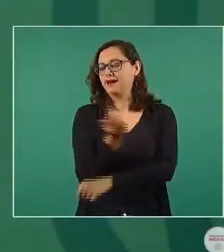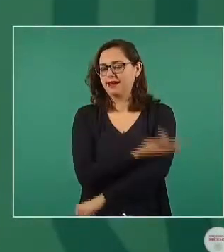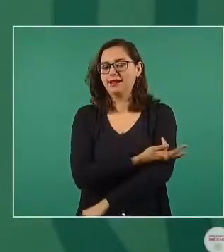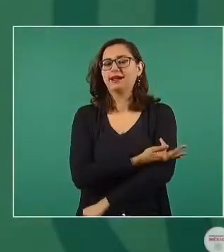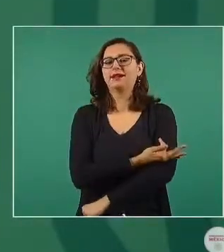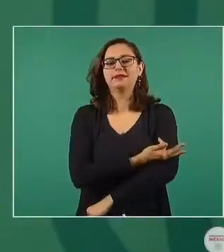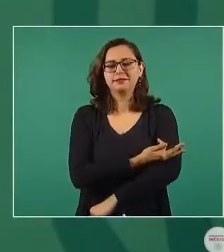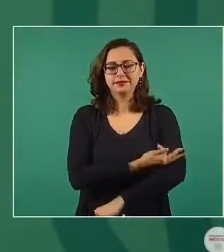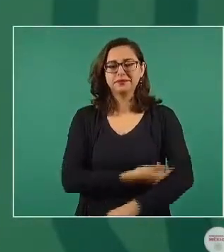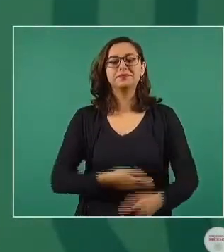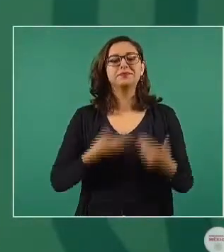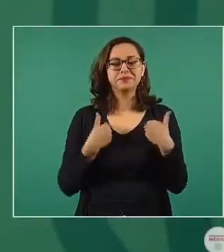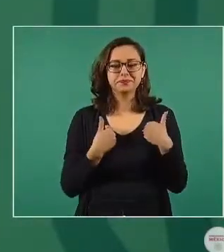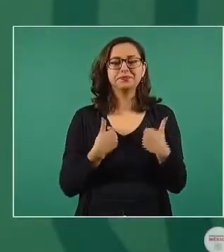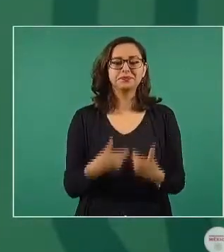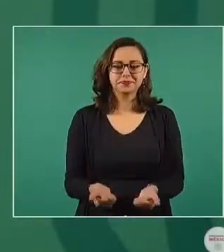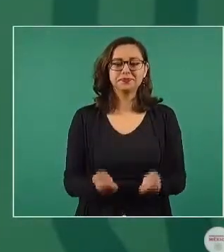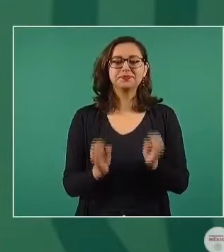cuál es